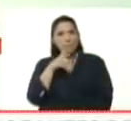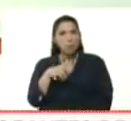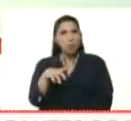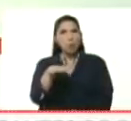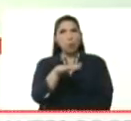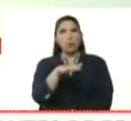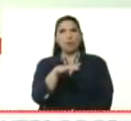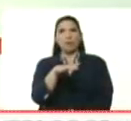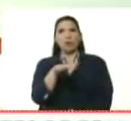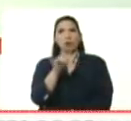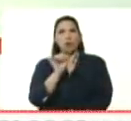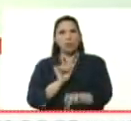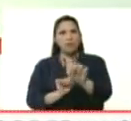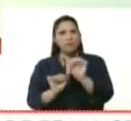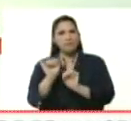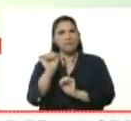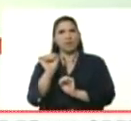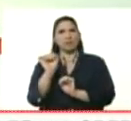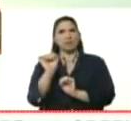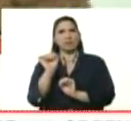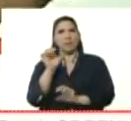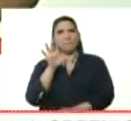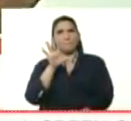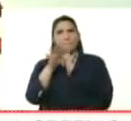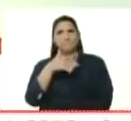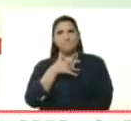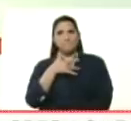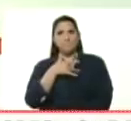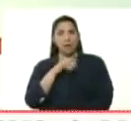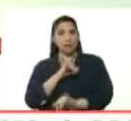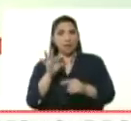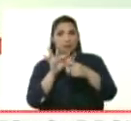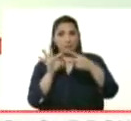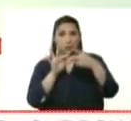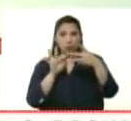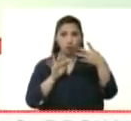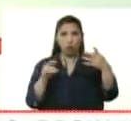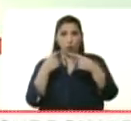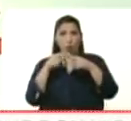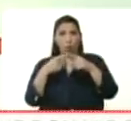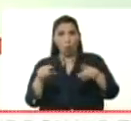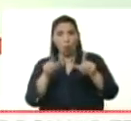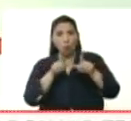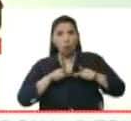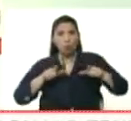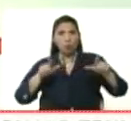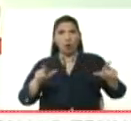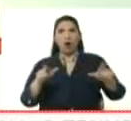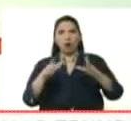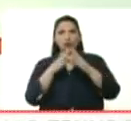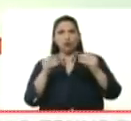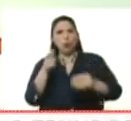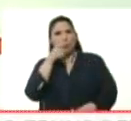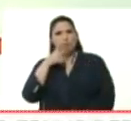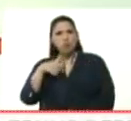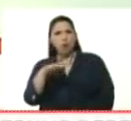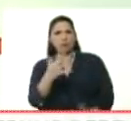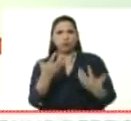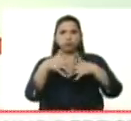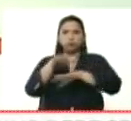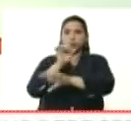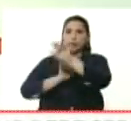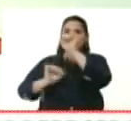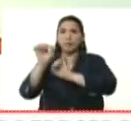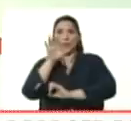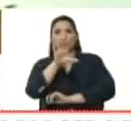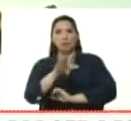como defensa de la patria, que ha funcionado en otros lugares, ¿no? Todo el pueblo se involucra en la defensa de la patria, los que aman la